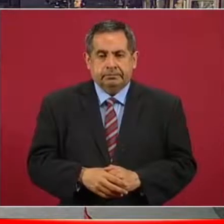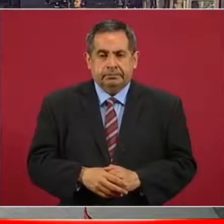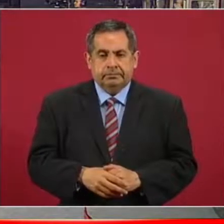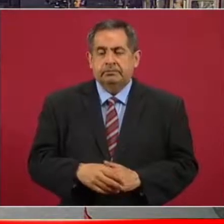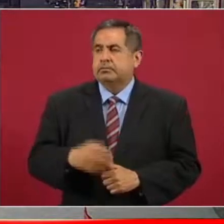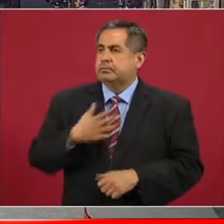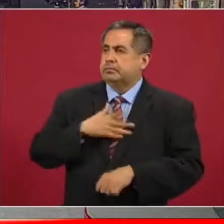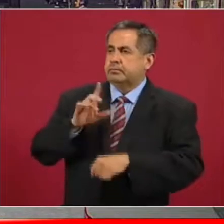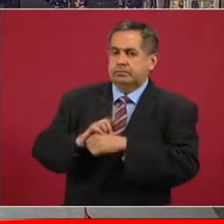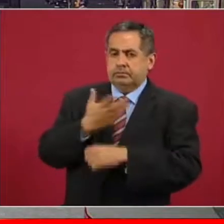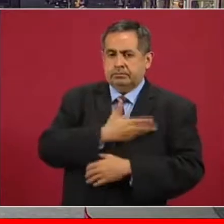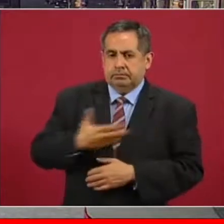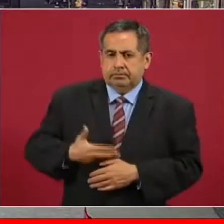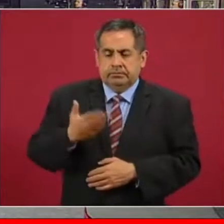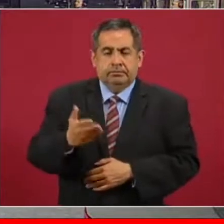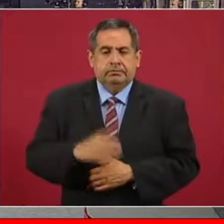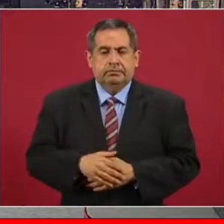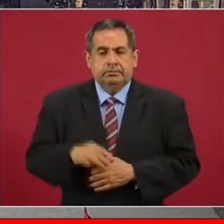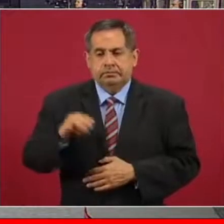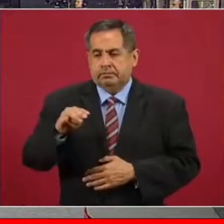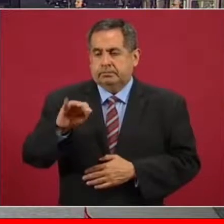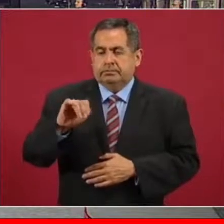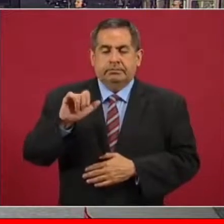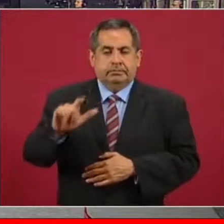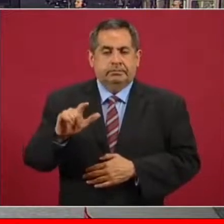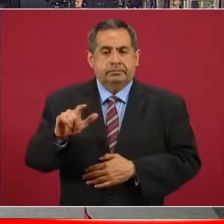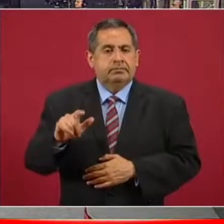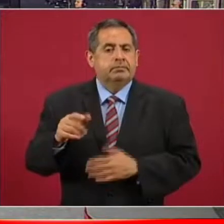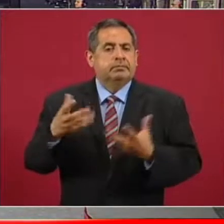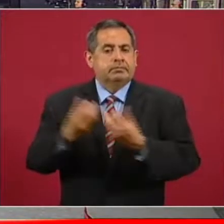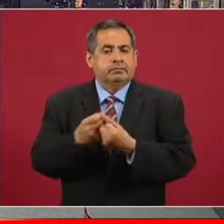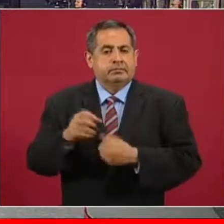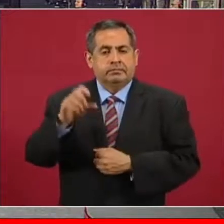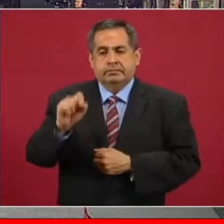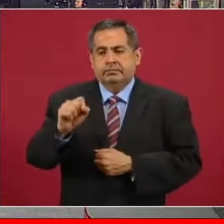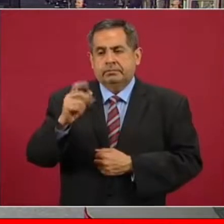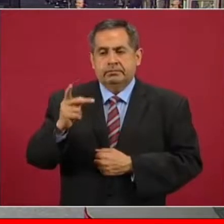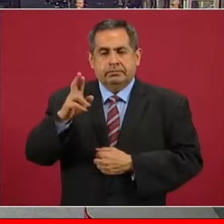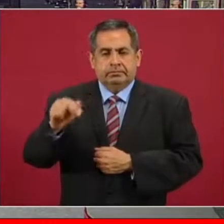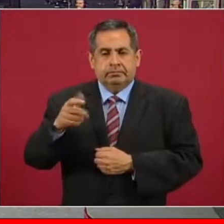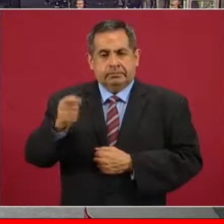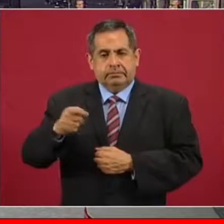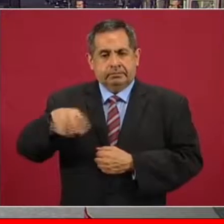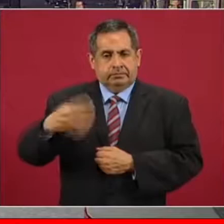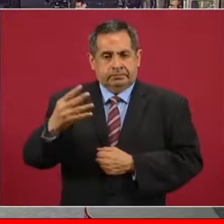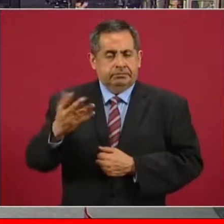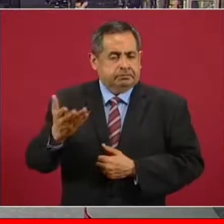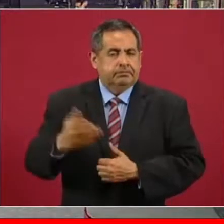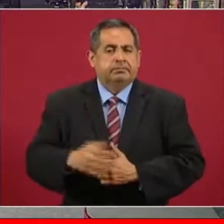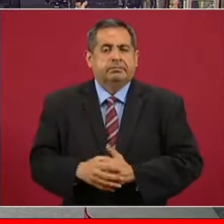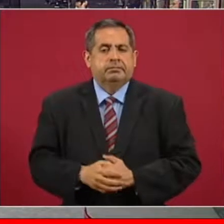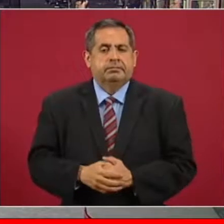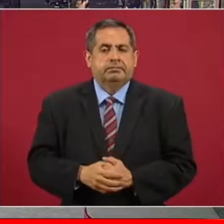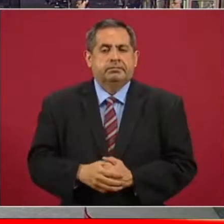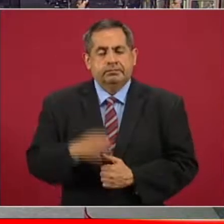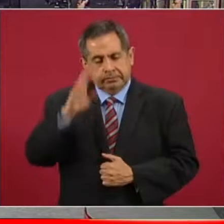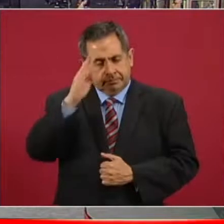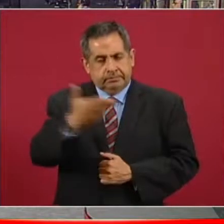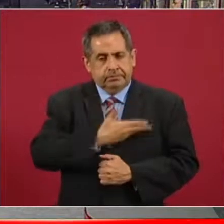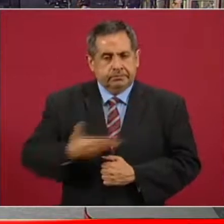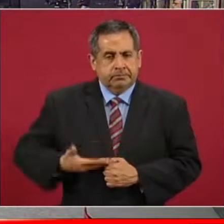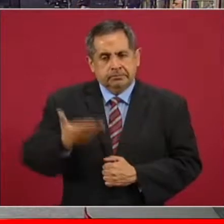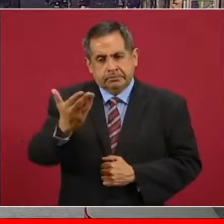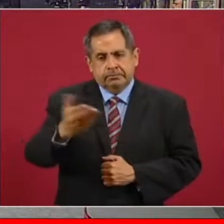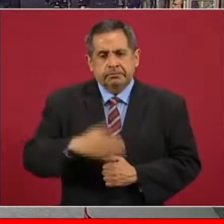Muy buenos días, presidente. Miguel Arzate, del Sistema Público de Radiodifusión, Canal 14, LSPR. Señor presidente,